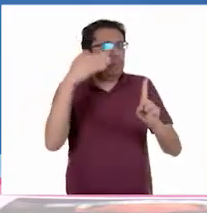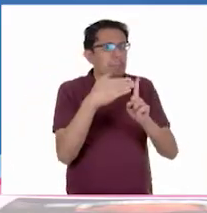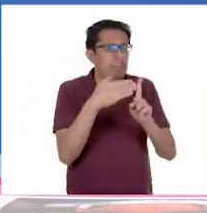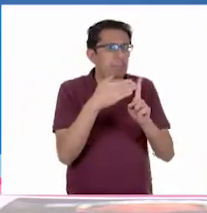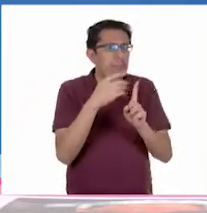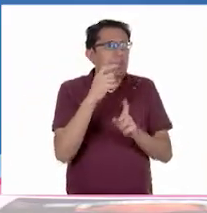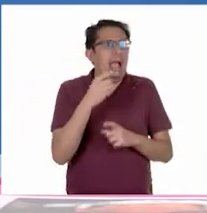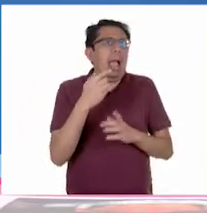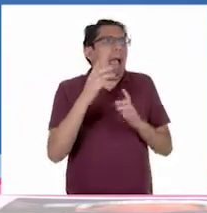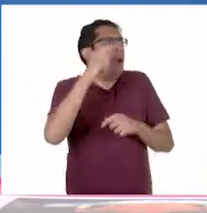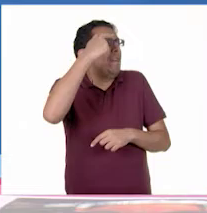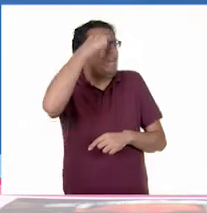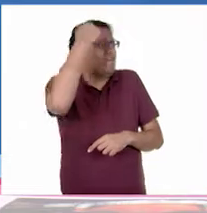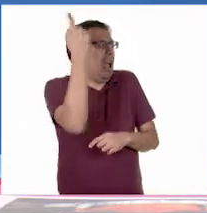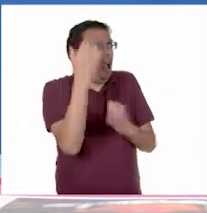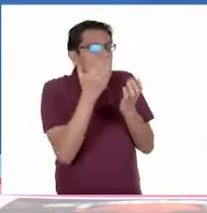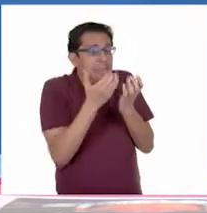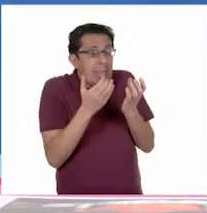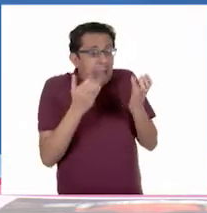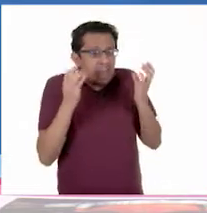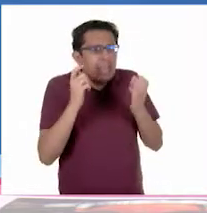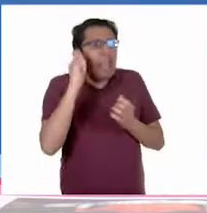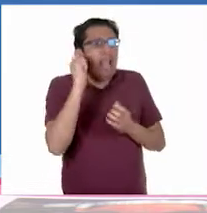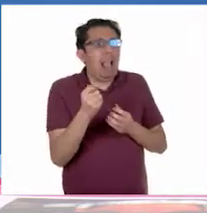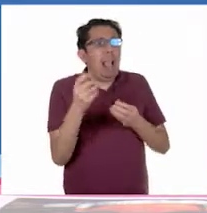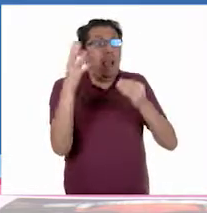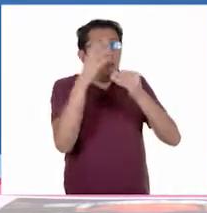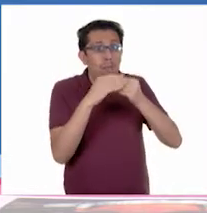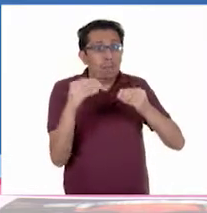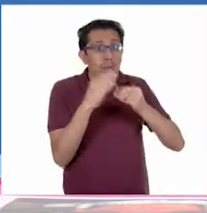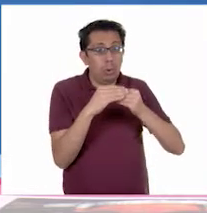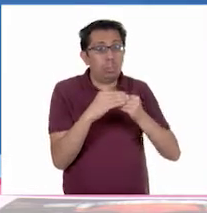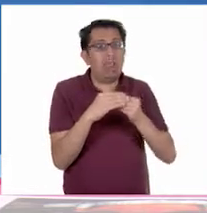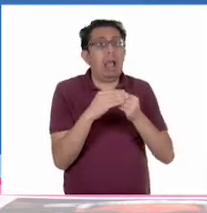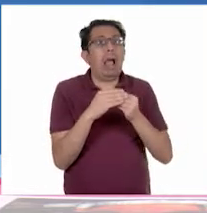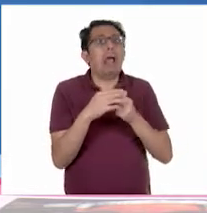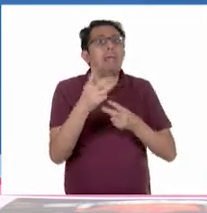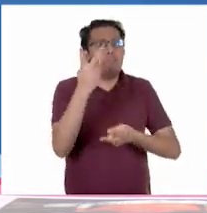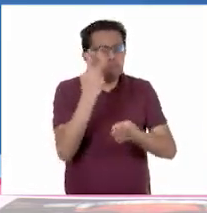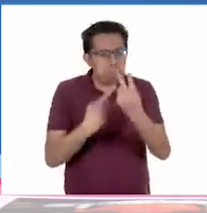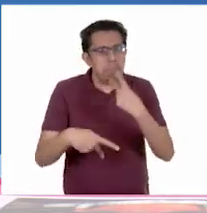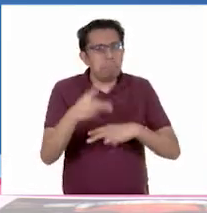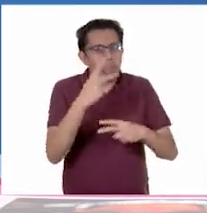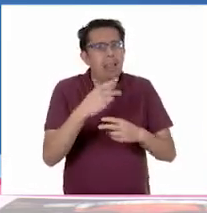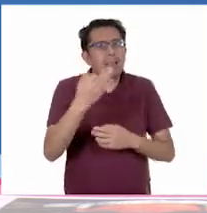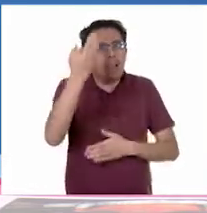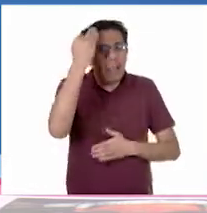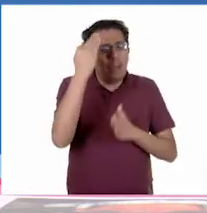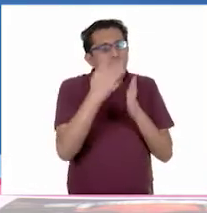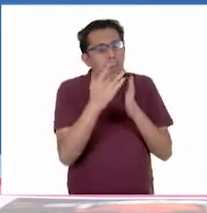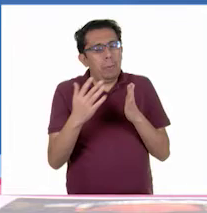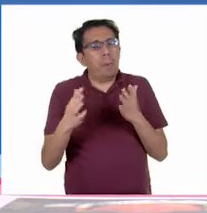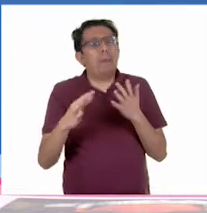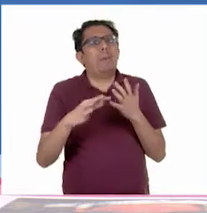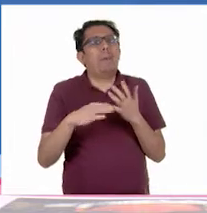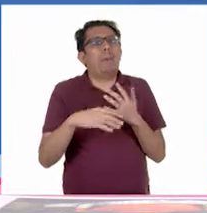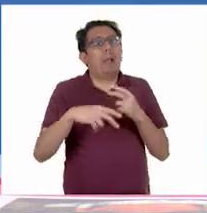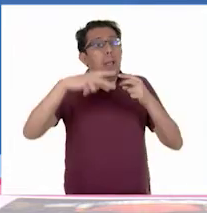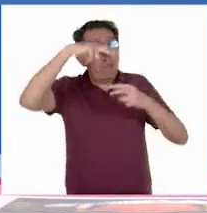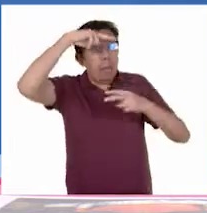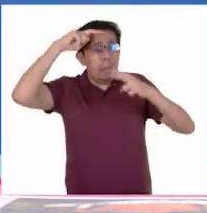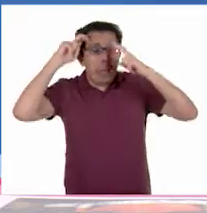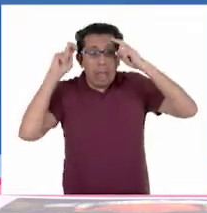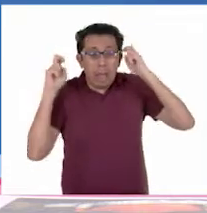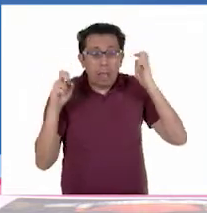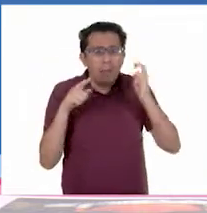sandía es una fruta que se da en el verano. Es muy fresca